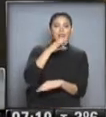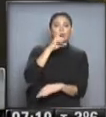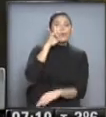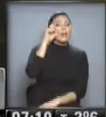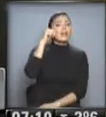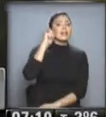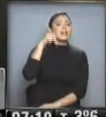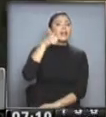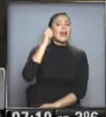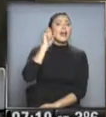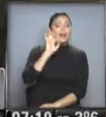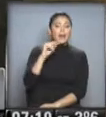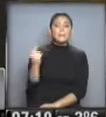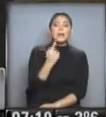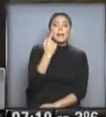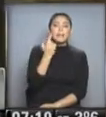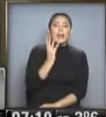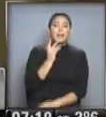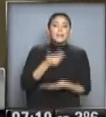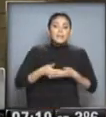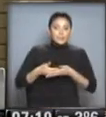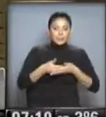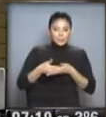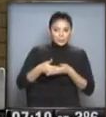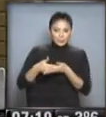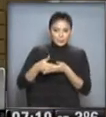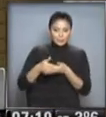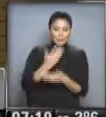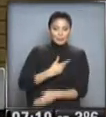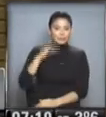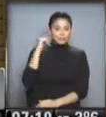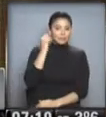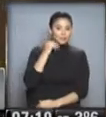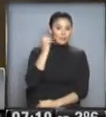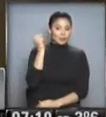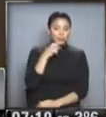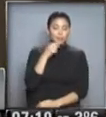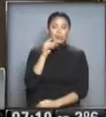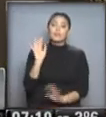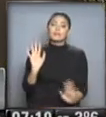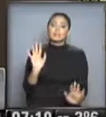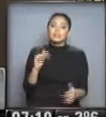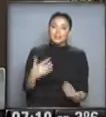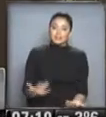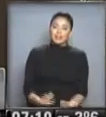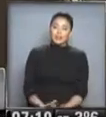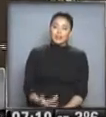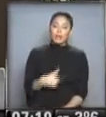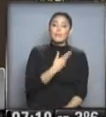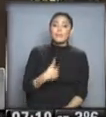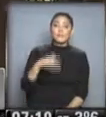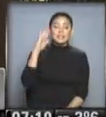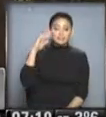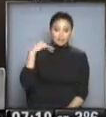Barrio Norte, llegó el primogénito del hijo de la presidenta y del presidente y su esposa. Lo cierto es que, claro, la presidenta